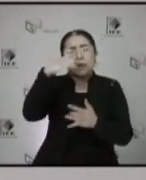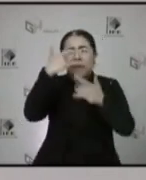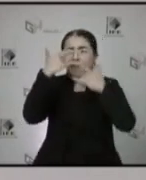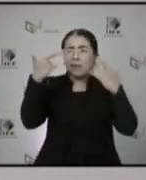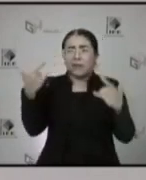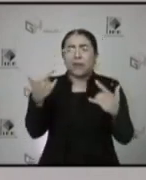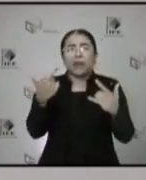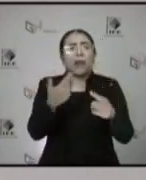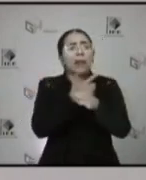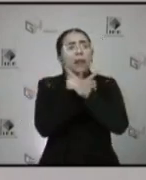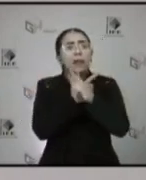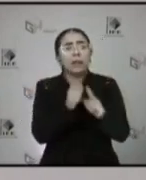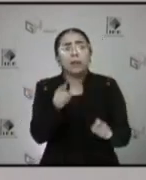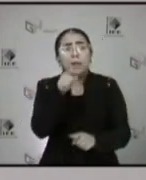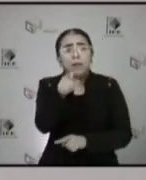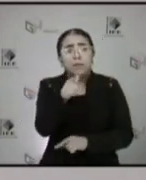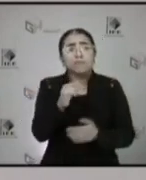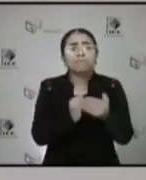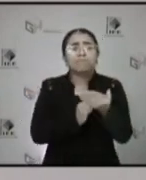exprésenla libremente.